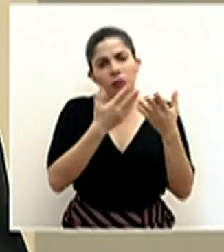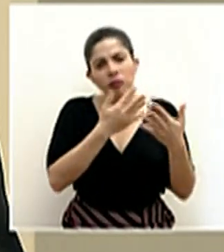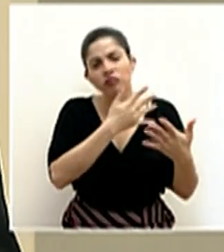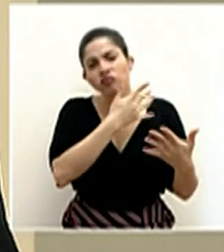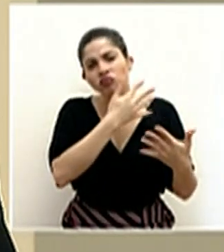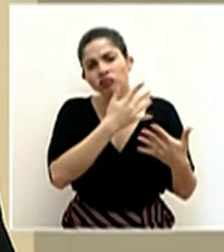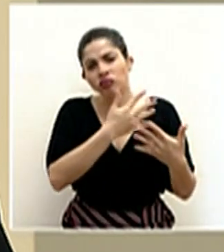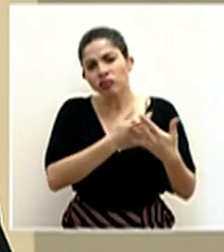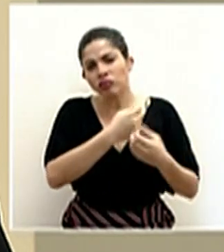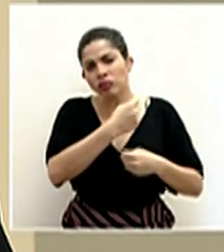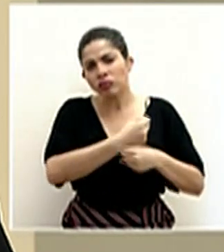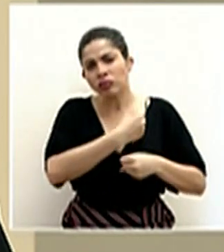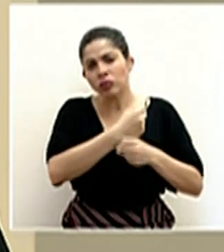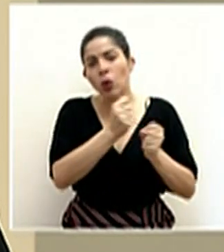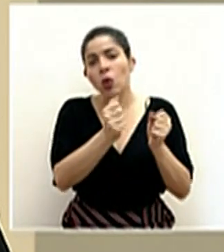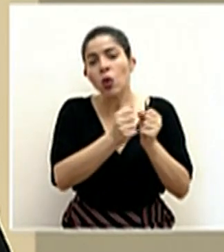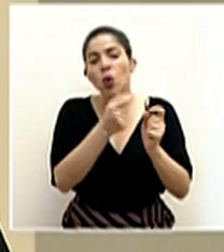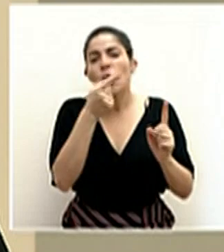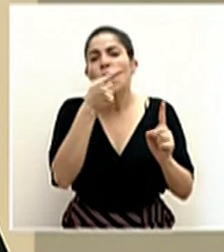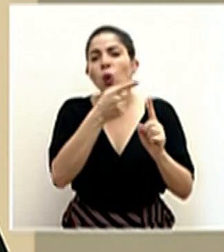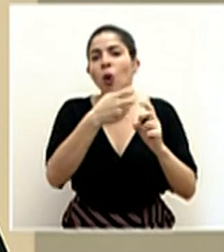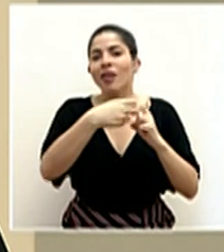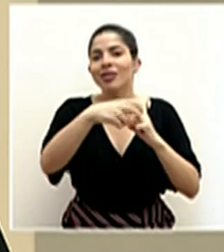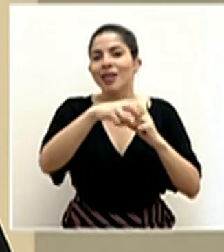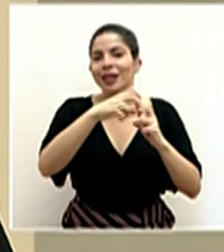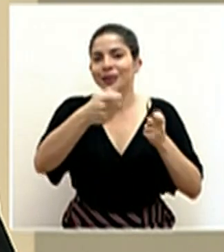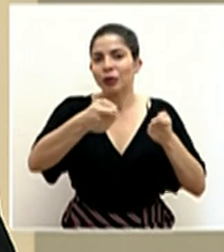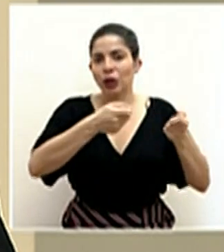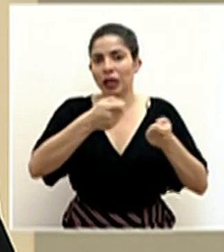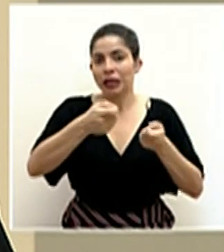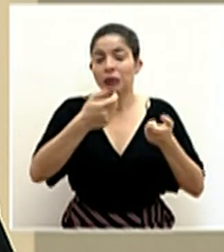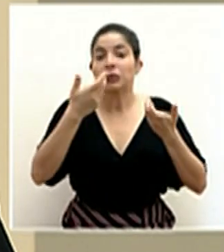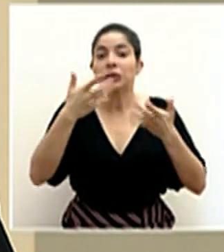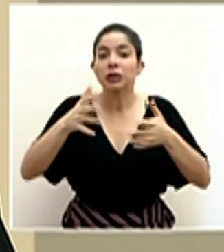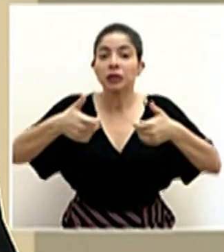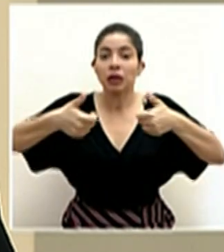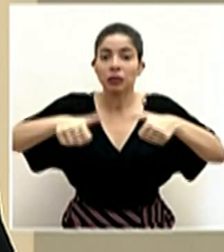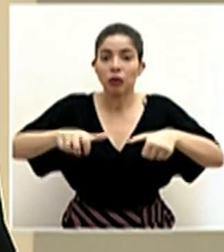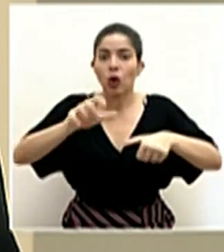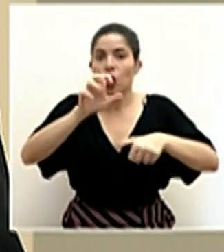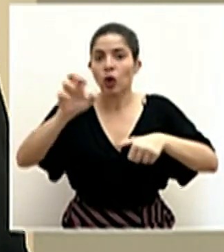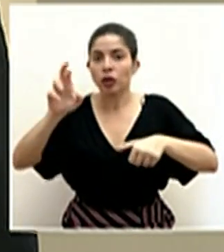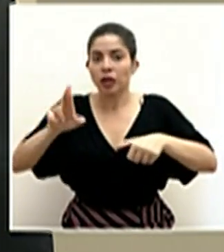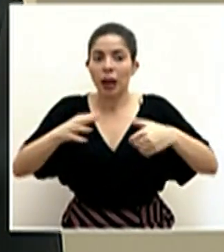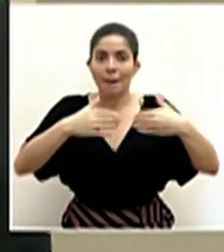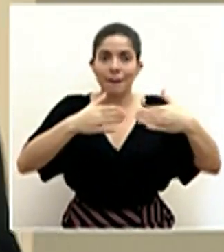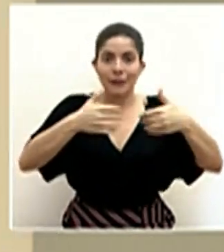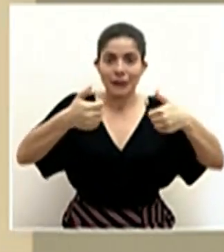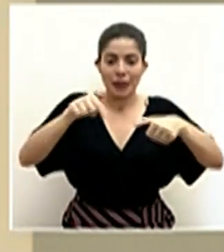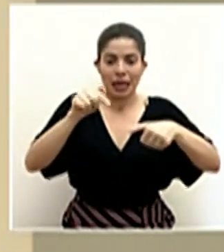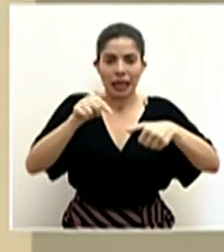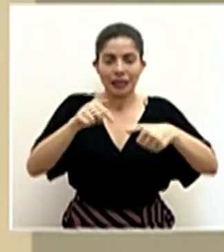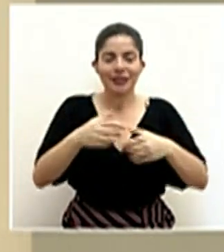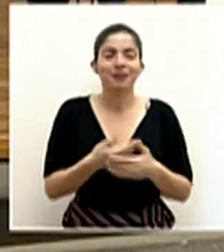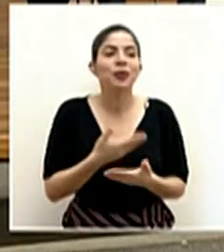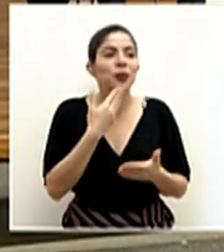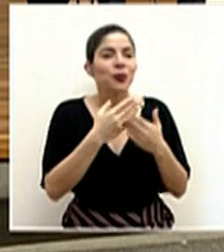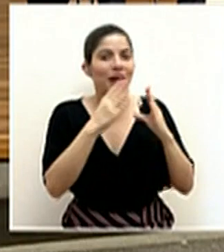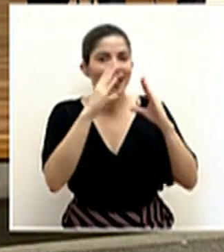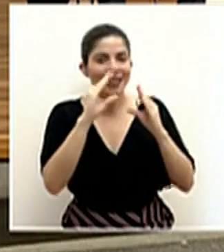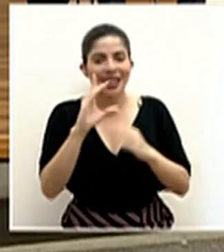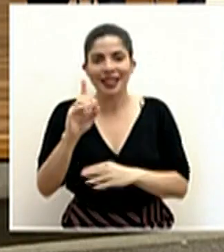que se realiza con los transportistas a raíz del acuerdo entre autoridades de Costa Rica y Panamá. Buenas tardes, doña Diala.